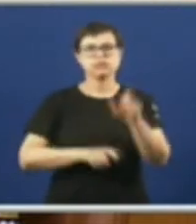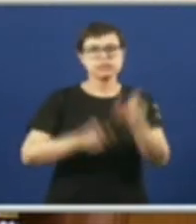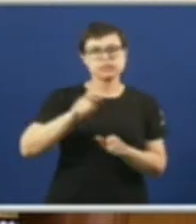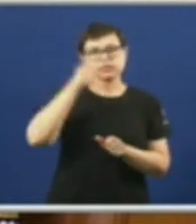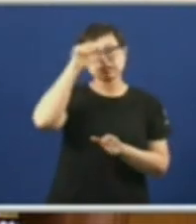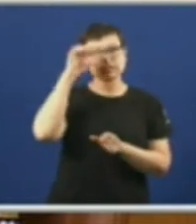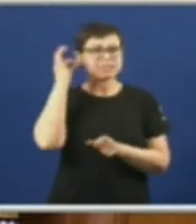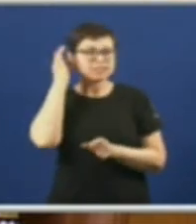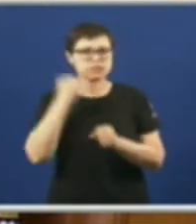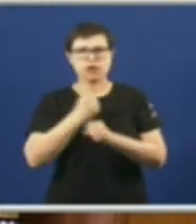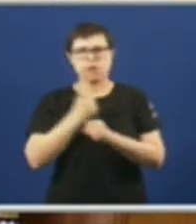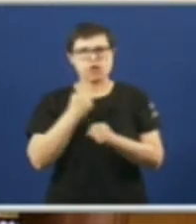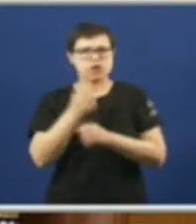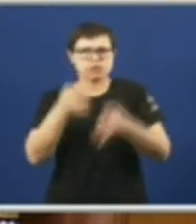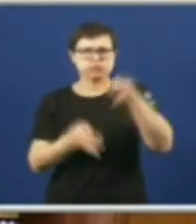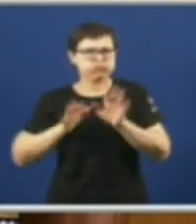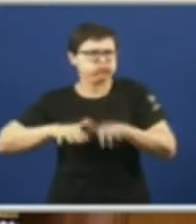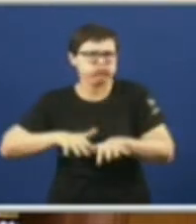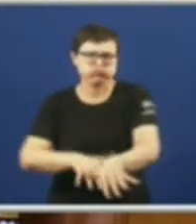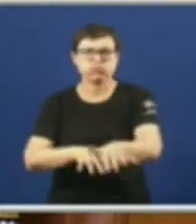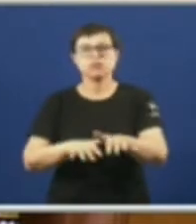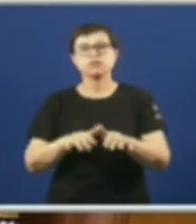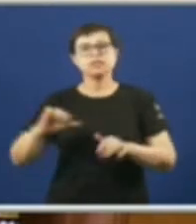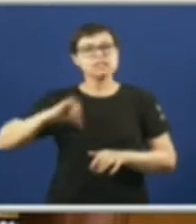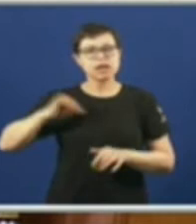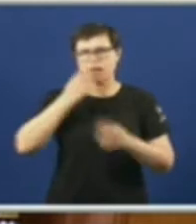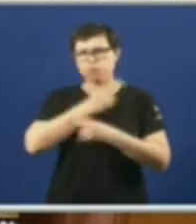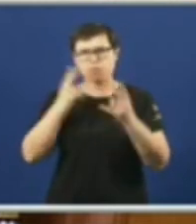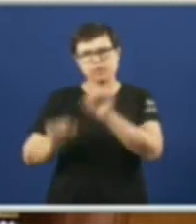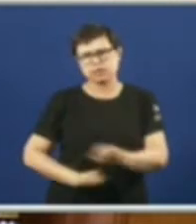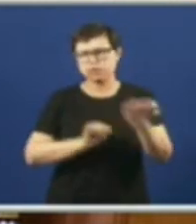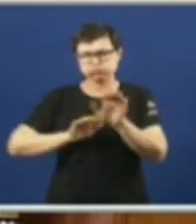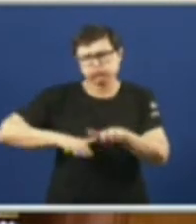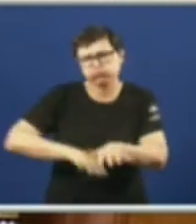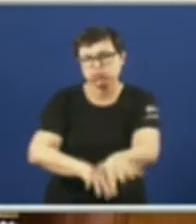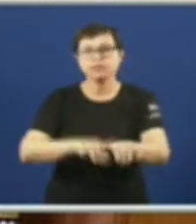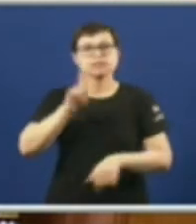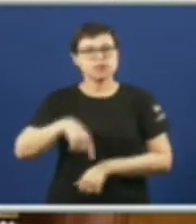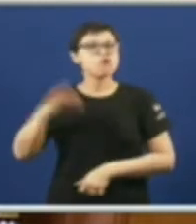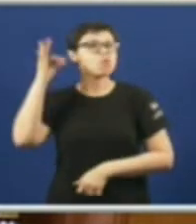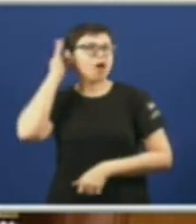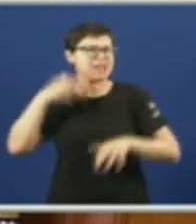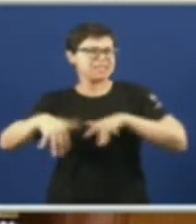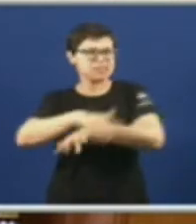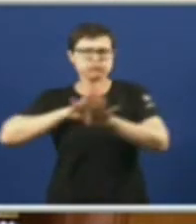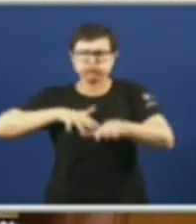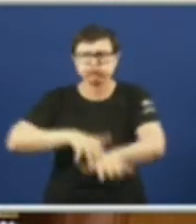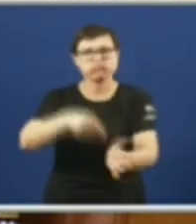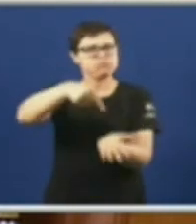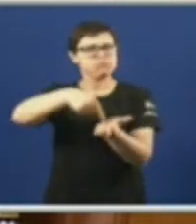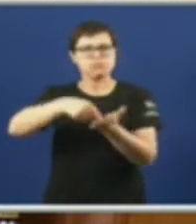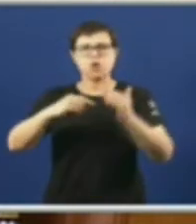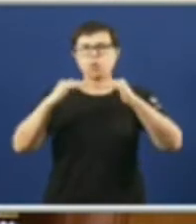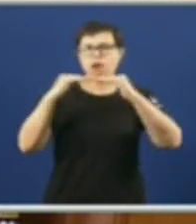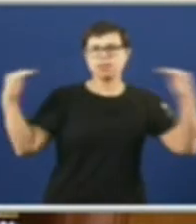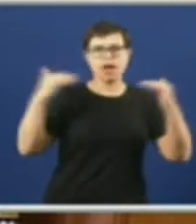da xustiza, a cidadanía en defensa da sanidade pública e as mulleres que reclamamos igualdade real.